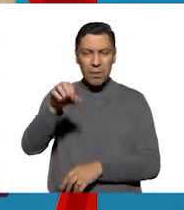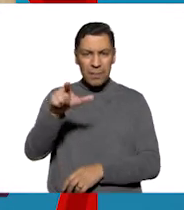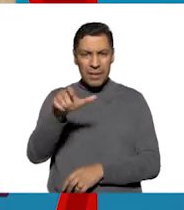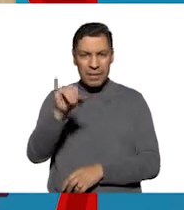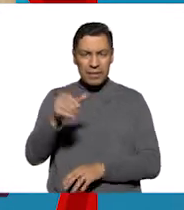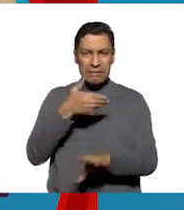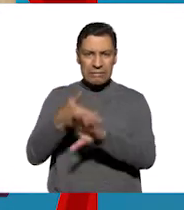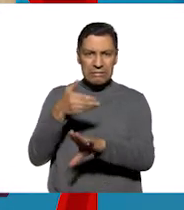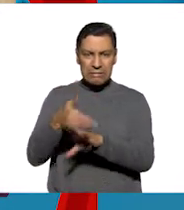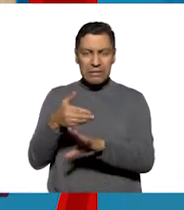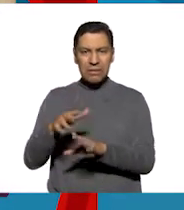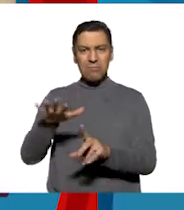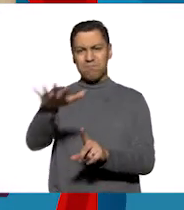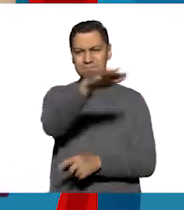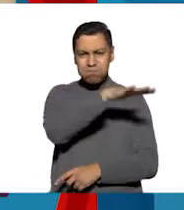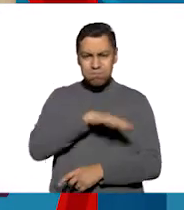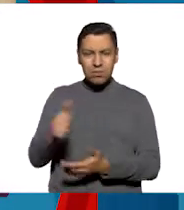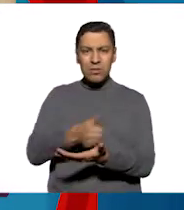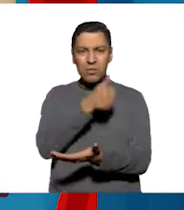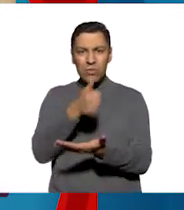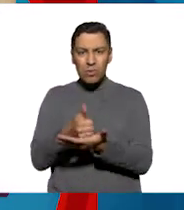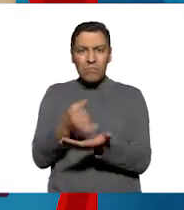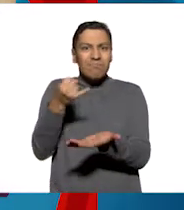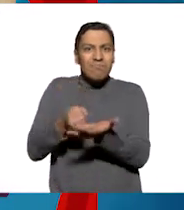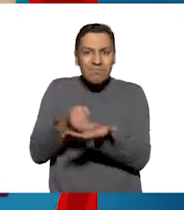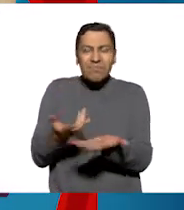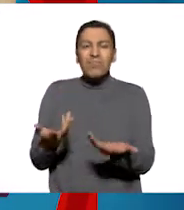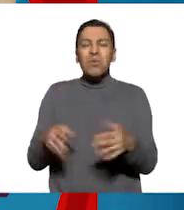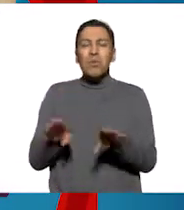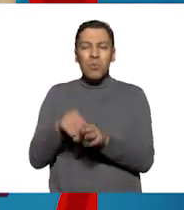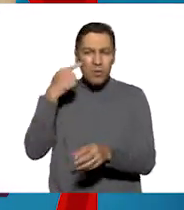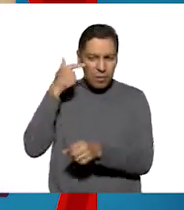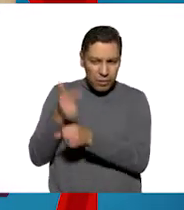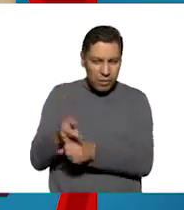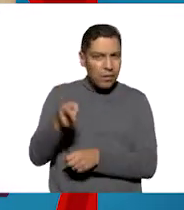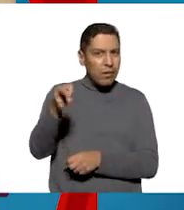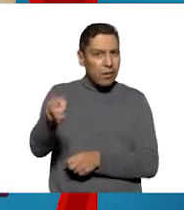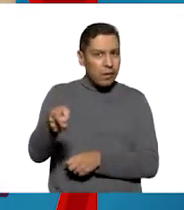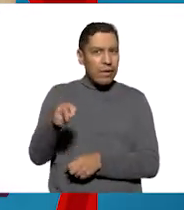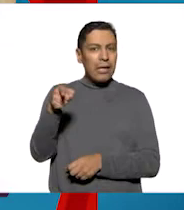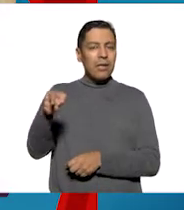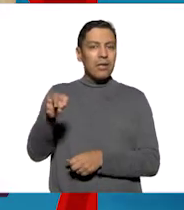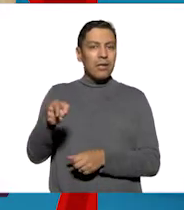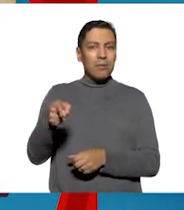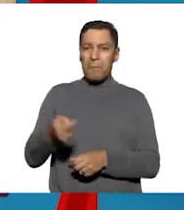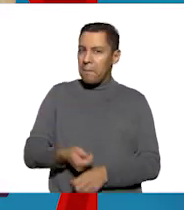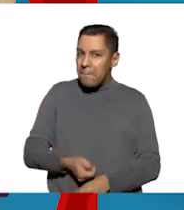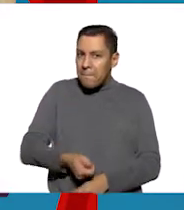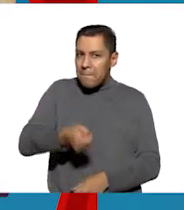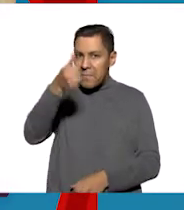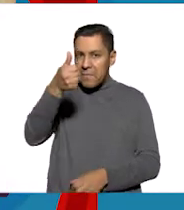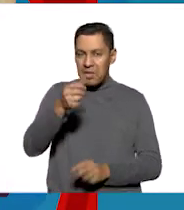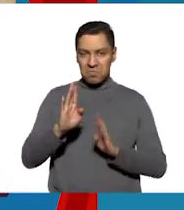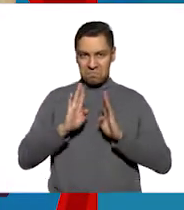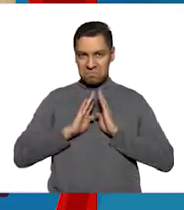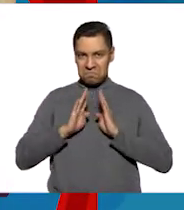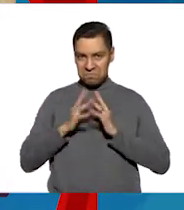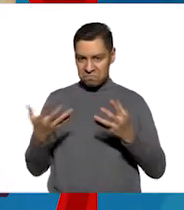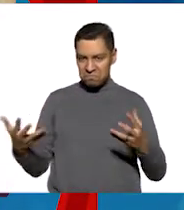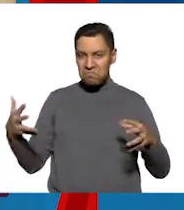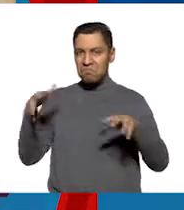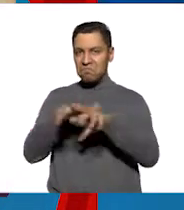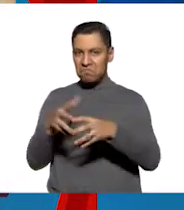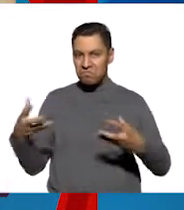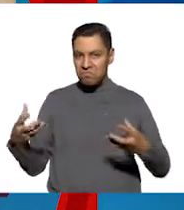sobre la ciudad y el tributo que debían pagarles. Ahí, Cortés realizó su primera alianza militar en contra de